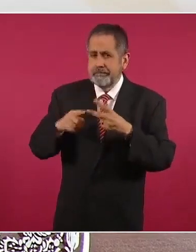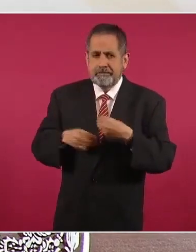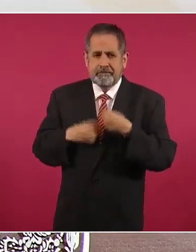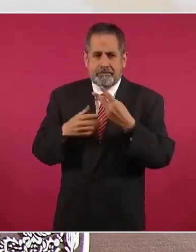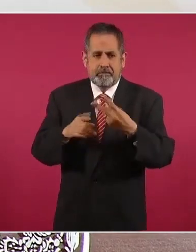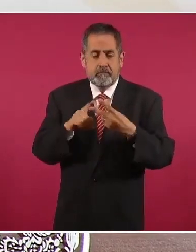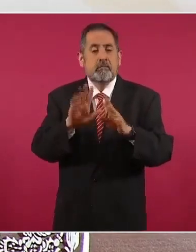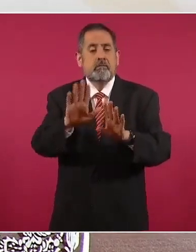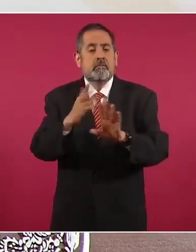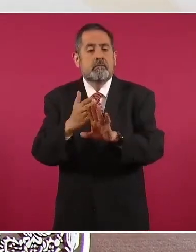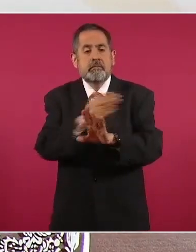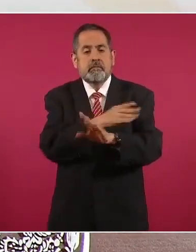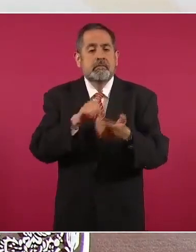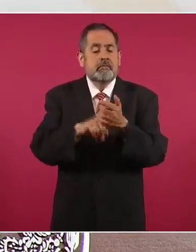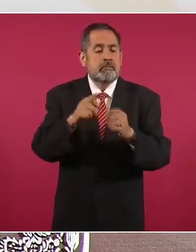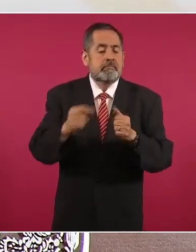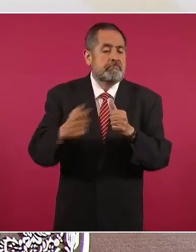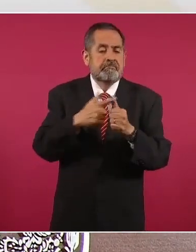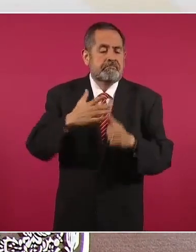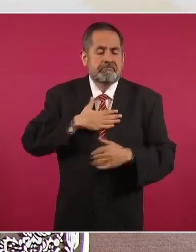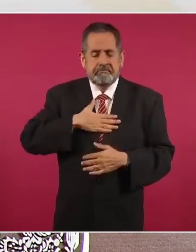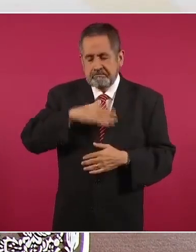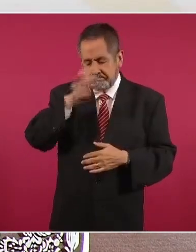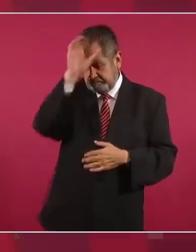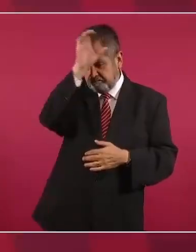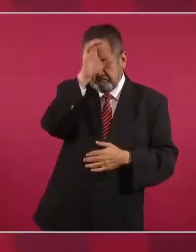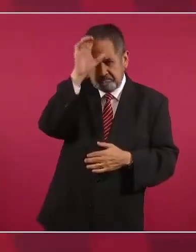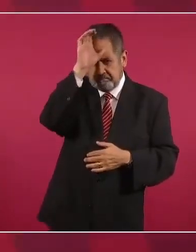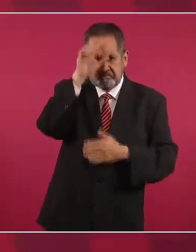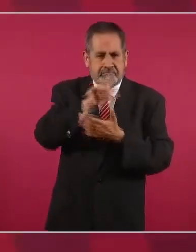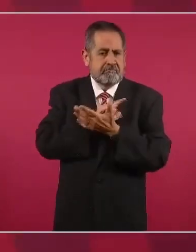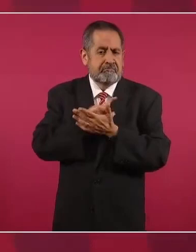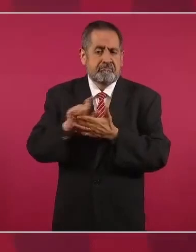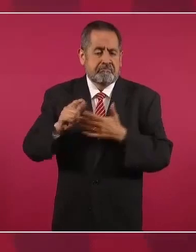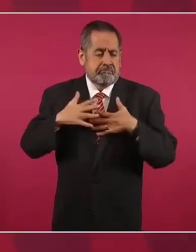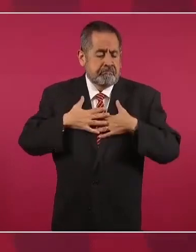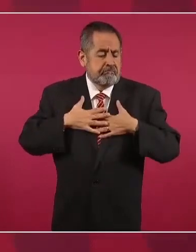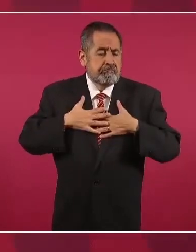Bueno, antes que nada, la conciencia, que es nuestro